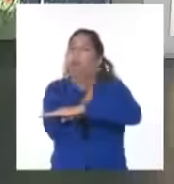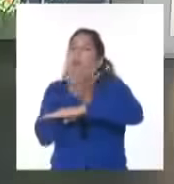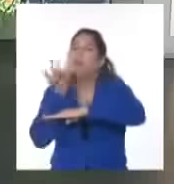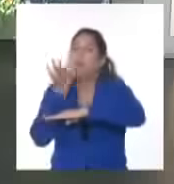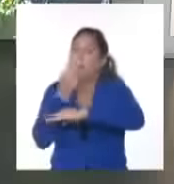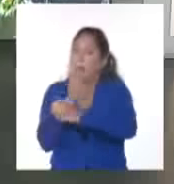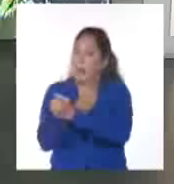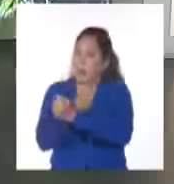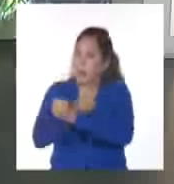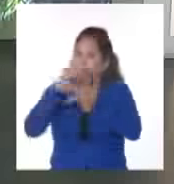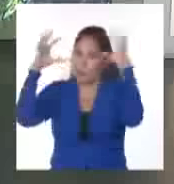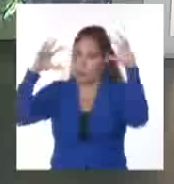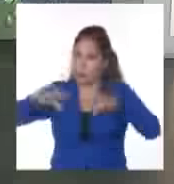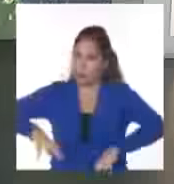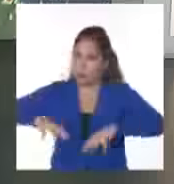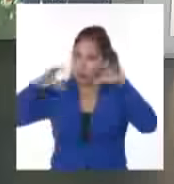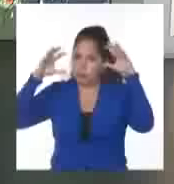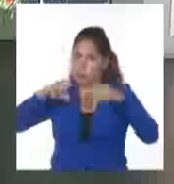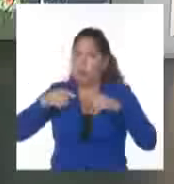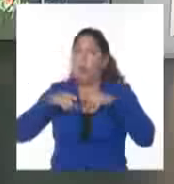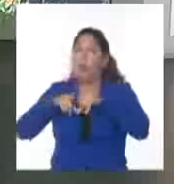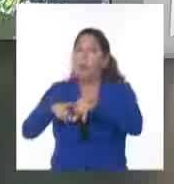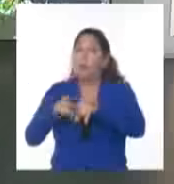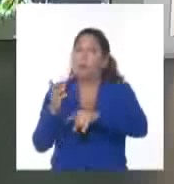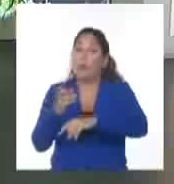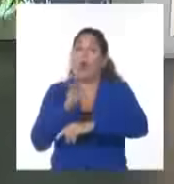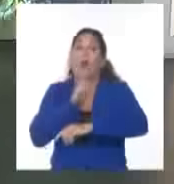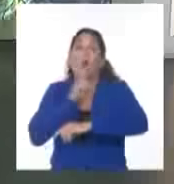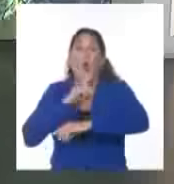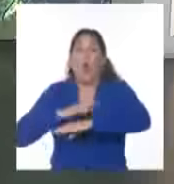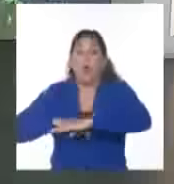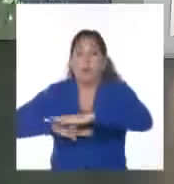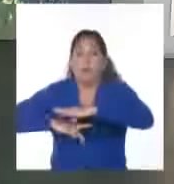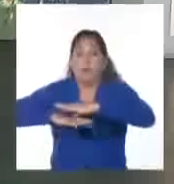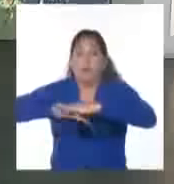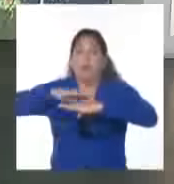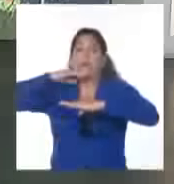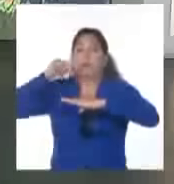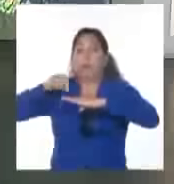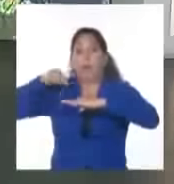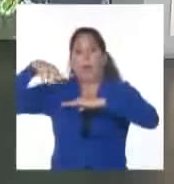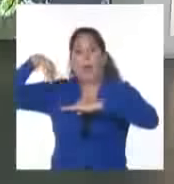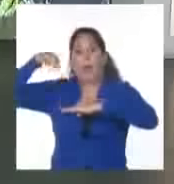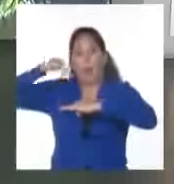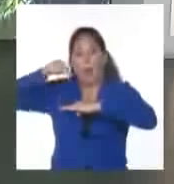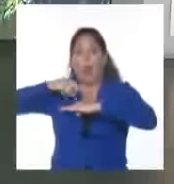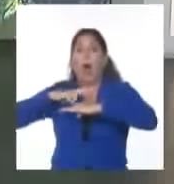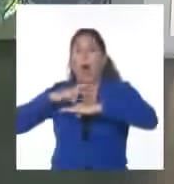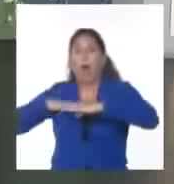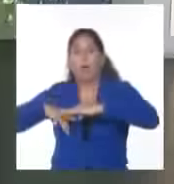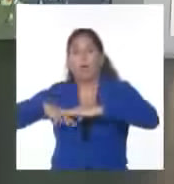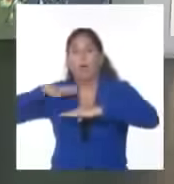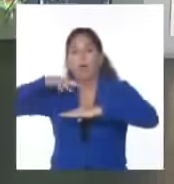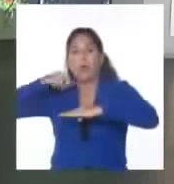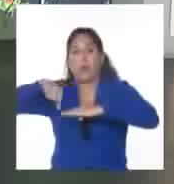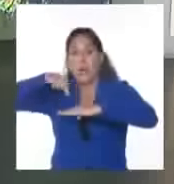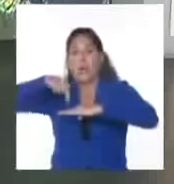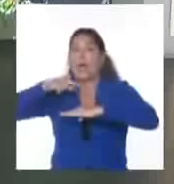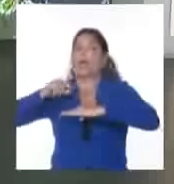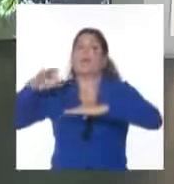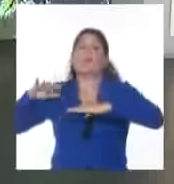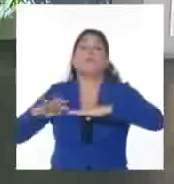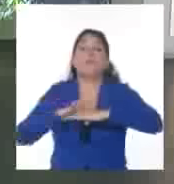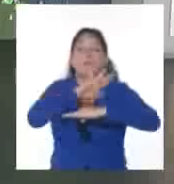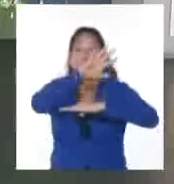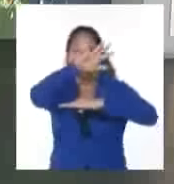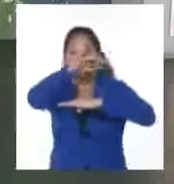También, junto al viento, inundaciones costeras en las zonas bajas de Pinar del Río, en la isla de la Juventud, con fuertes marejadas. Y